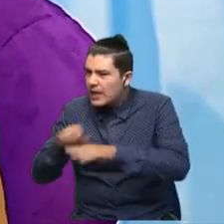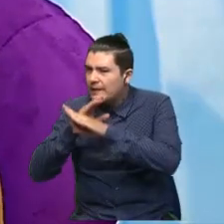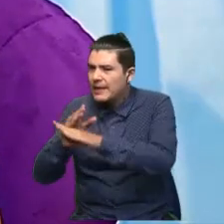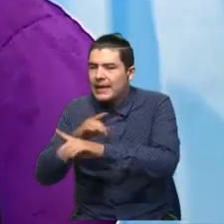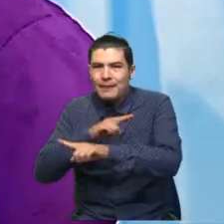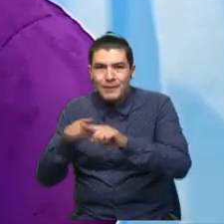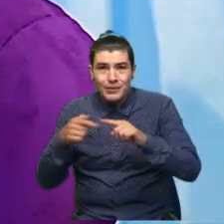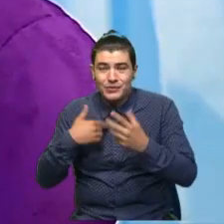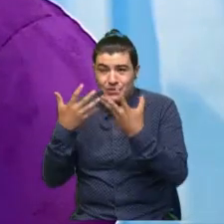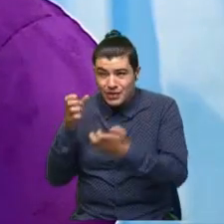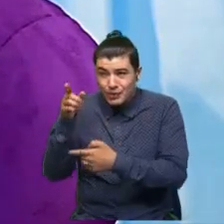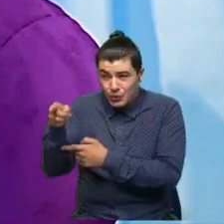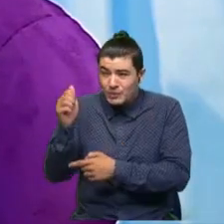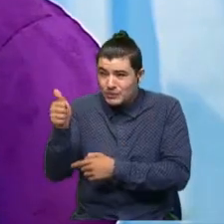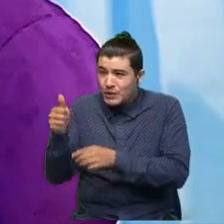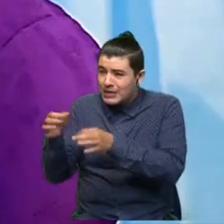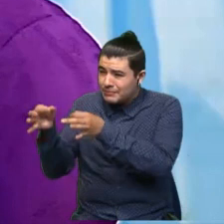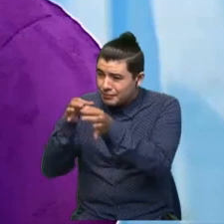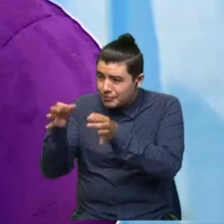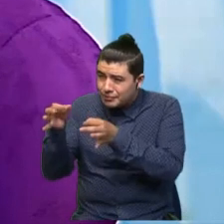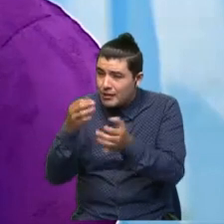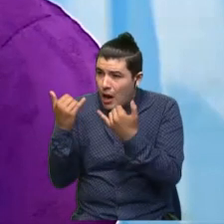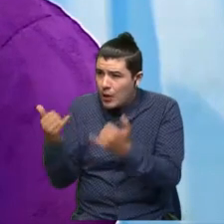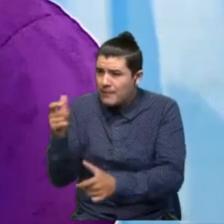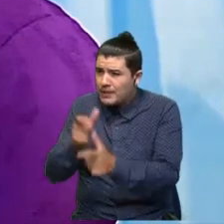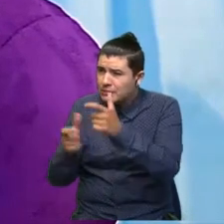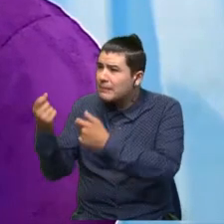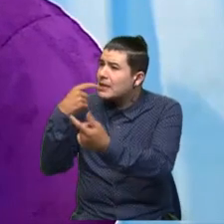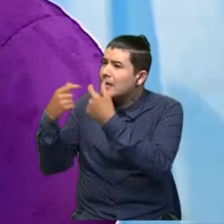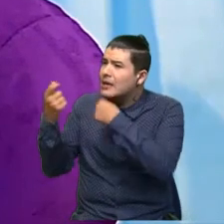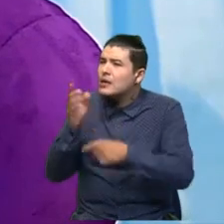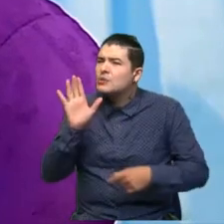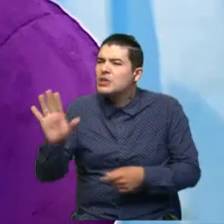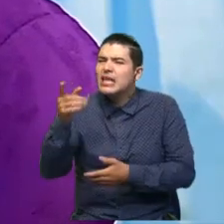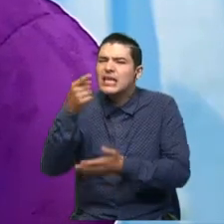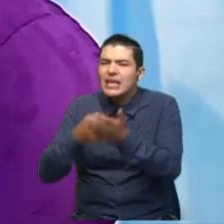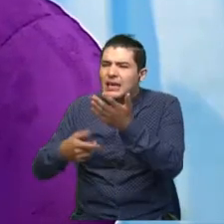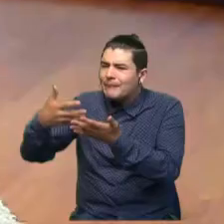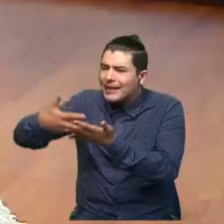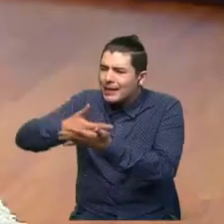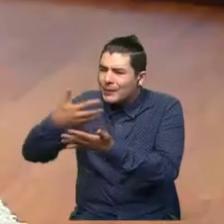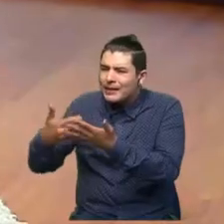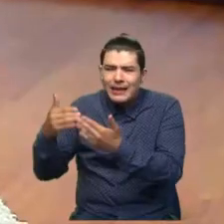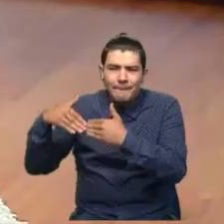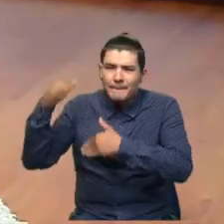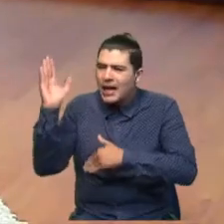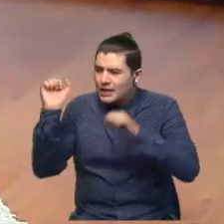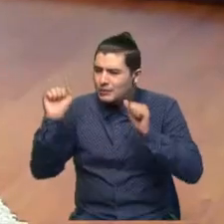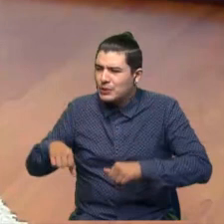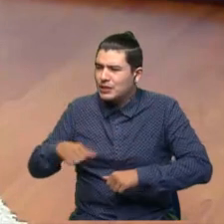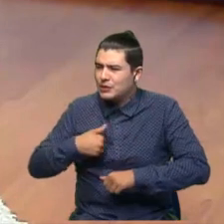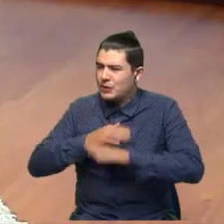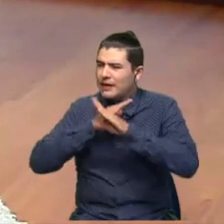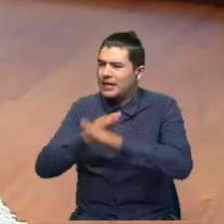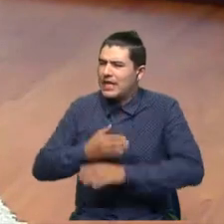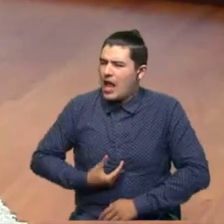que le aclaremos a nuestros pacientes. Ellos nos preguntan hoy en día, doctor, ¿usted qué me recomienda más para tratar los reflujos